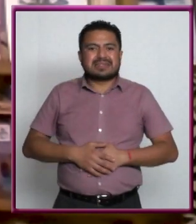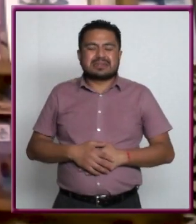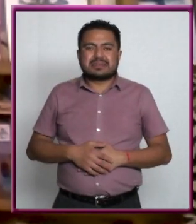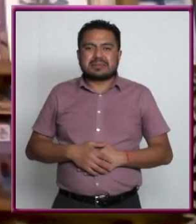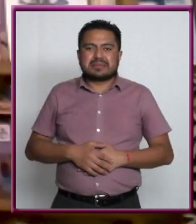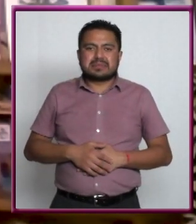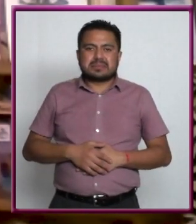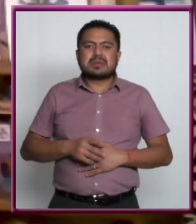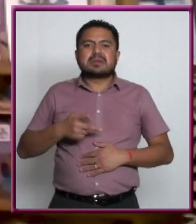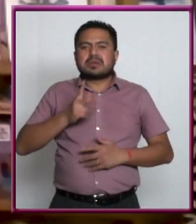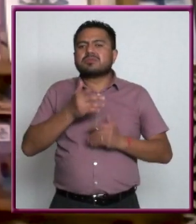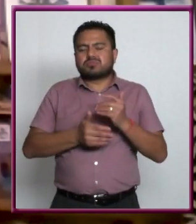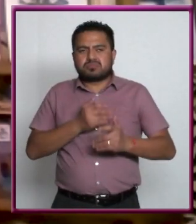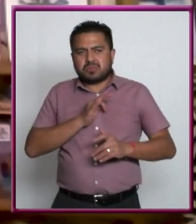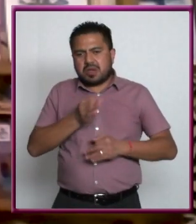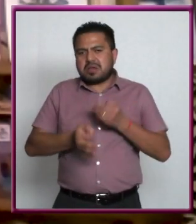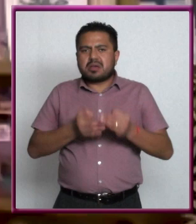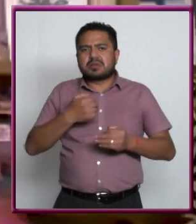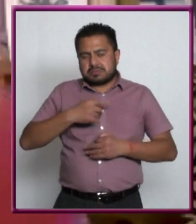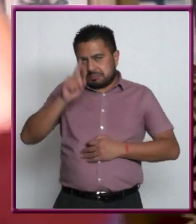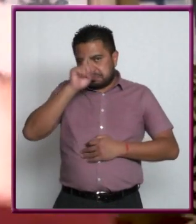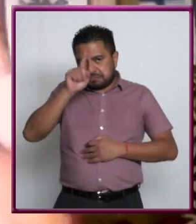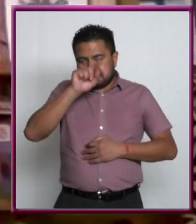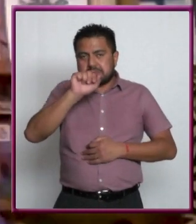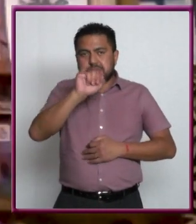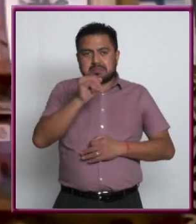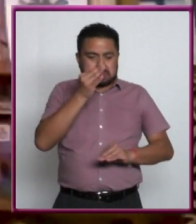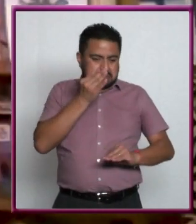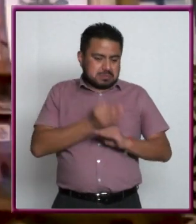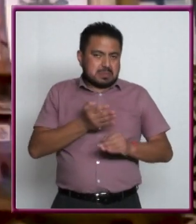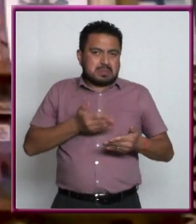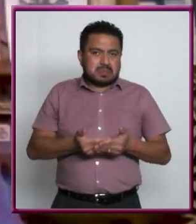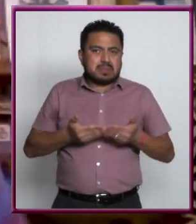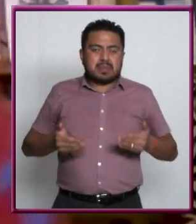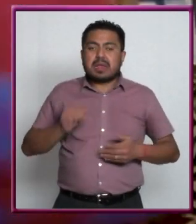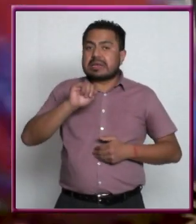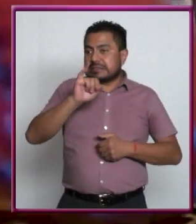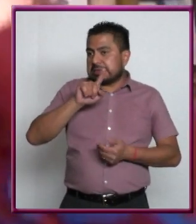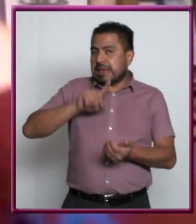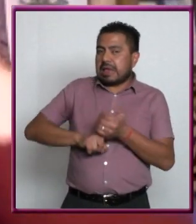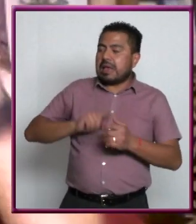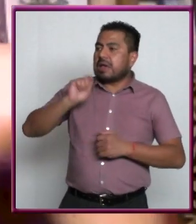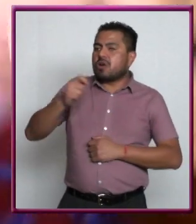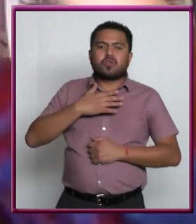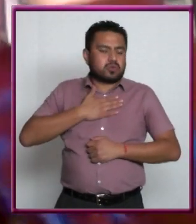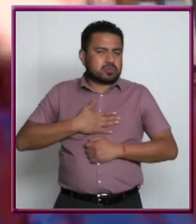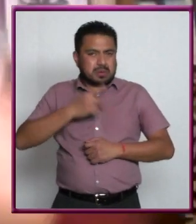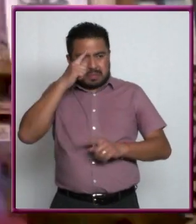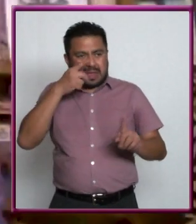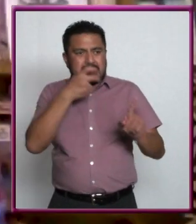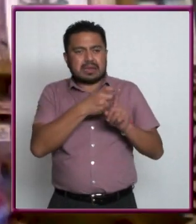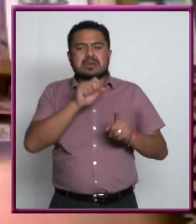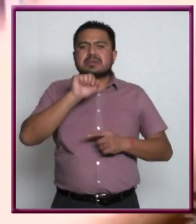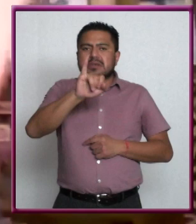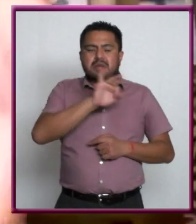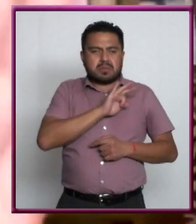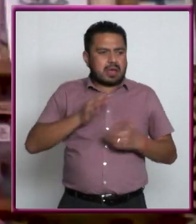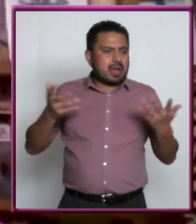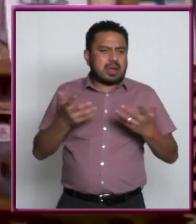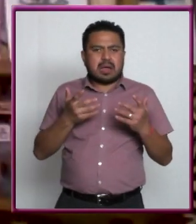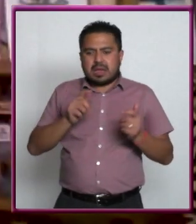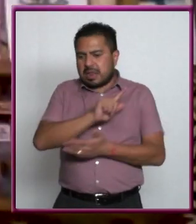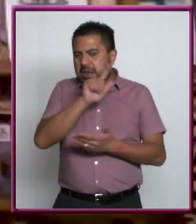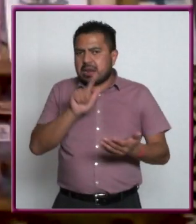no en todos, y pues proceder. O sea, yo sí recomiendo en estos casos que si es un caso justo para eso, que